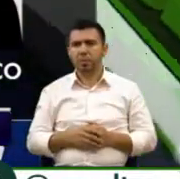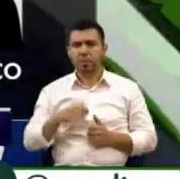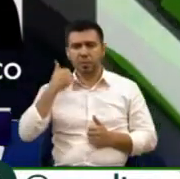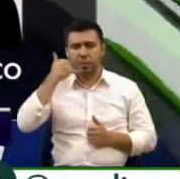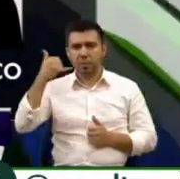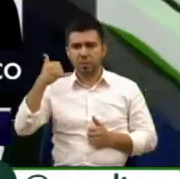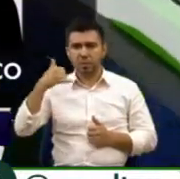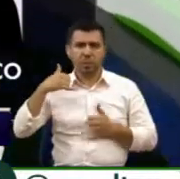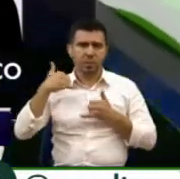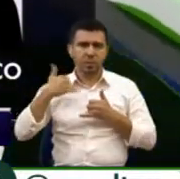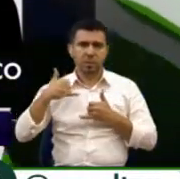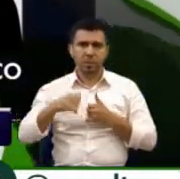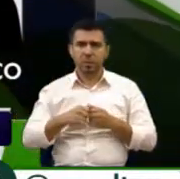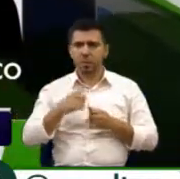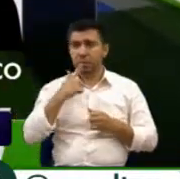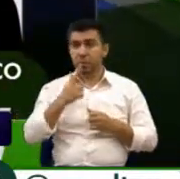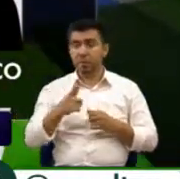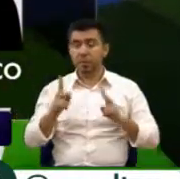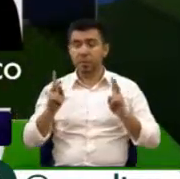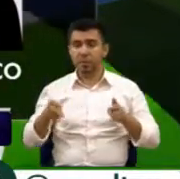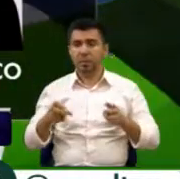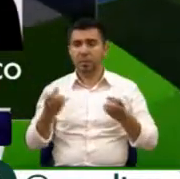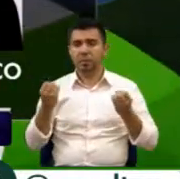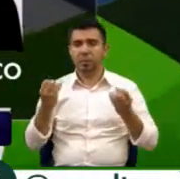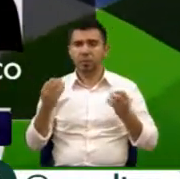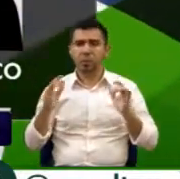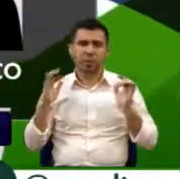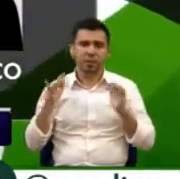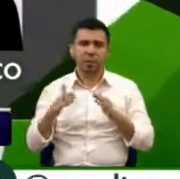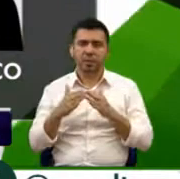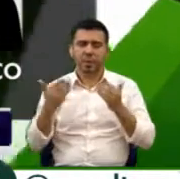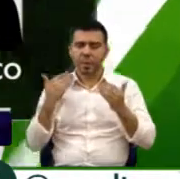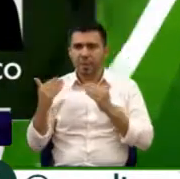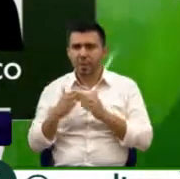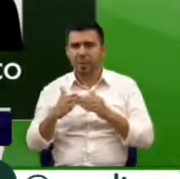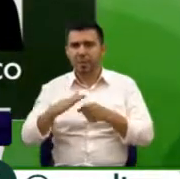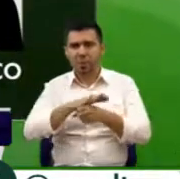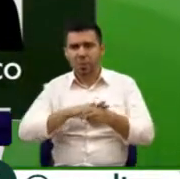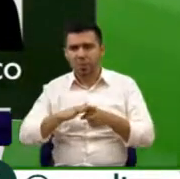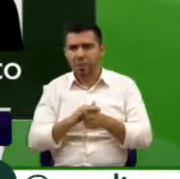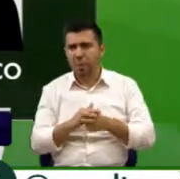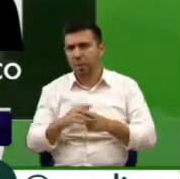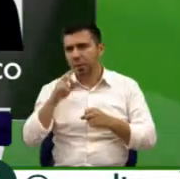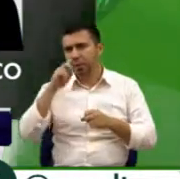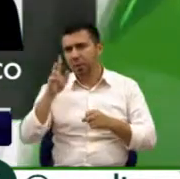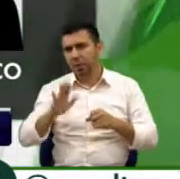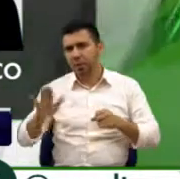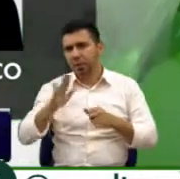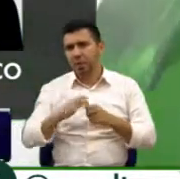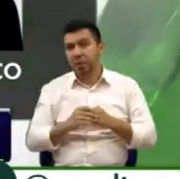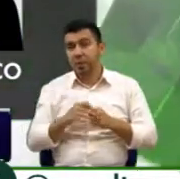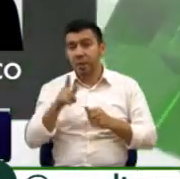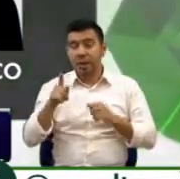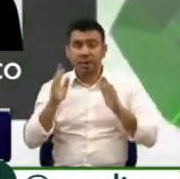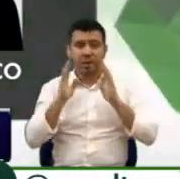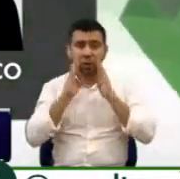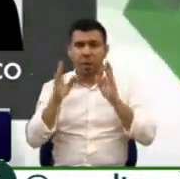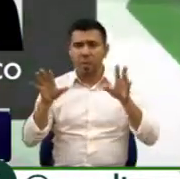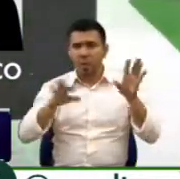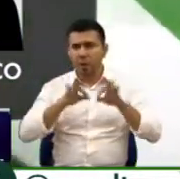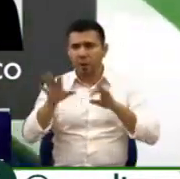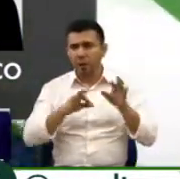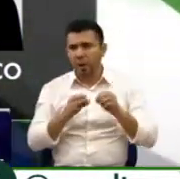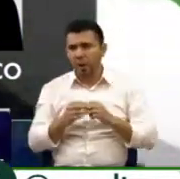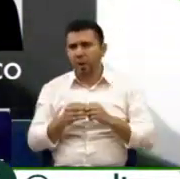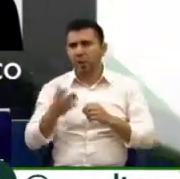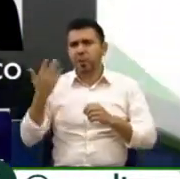donde llegan muchas organizaciones campesinas y también urbanas a nivel nacional. Esta convocatoria se viene preparando desde